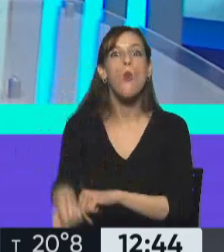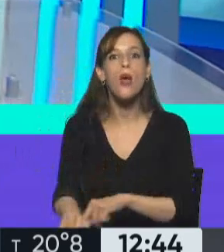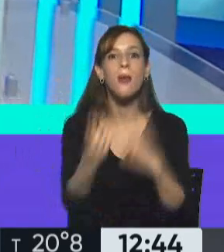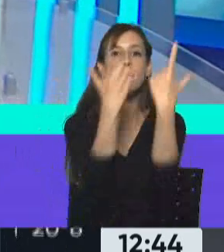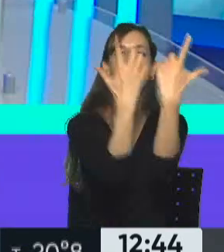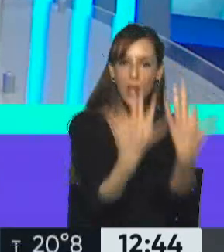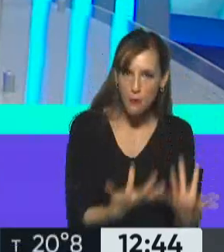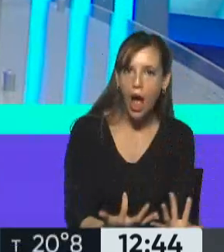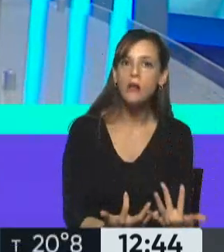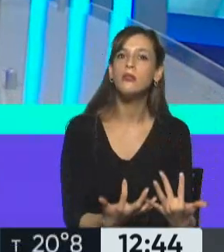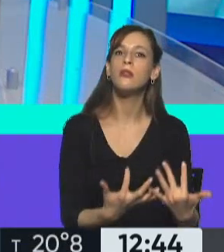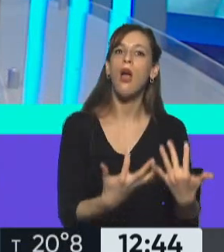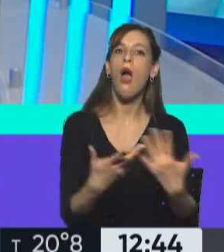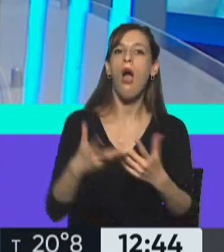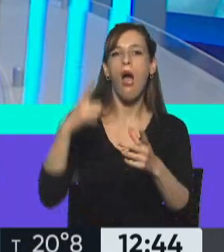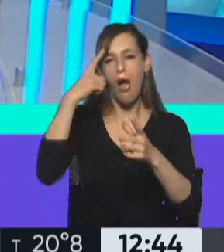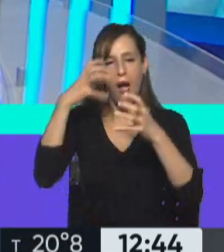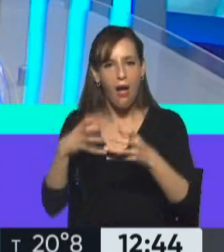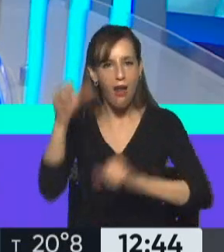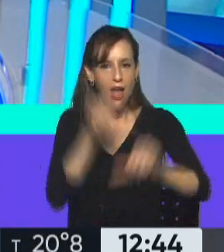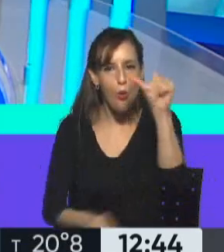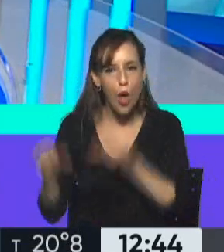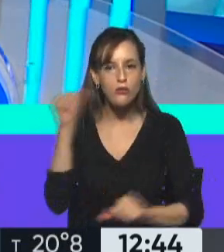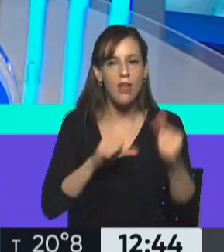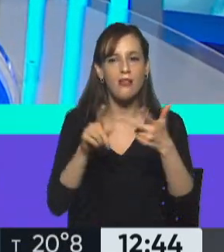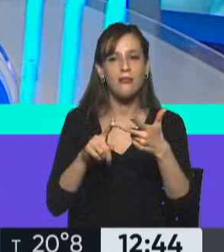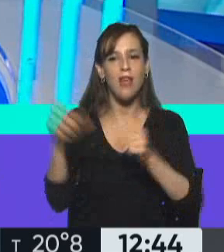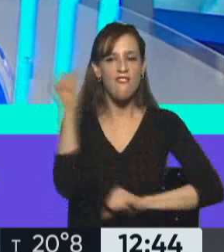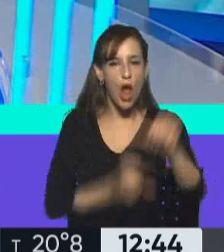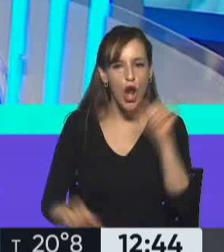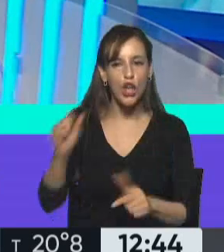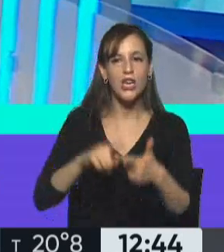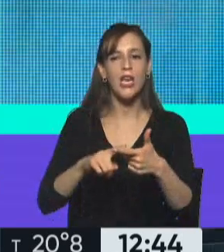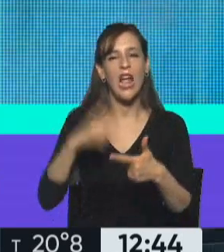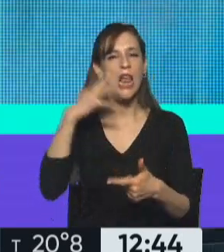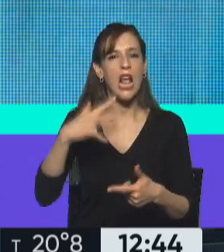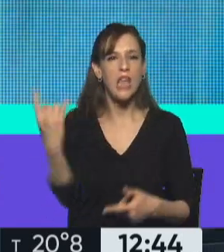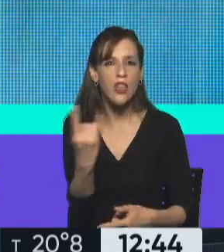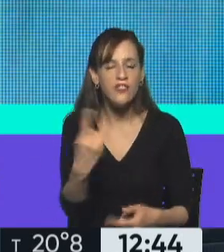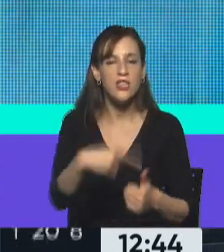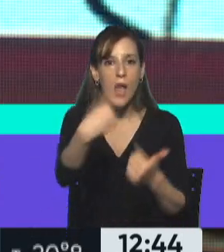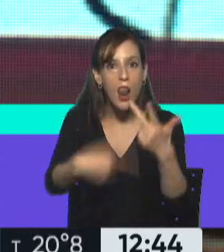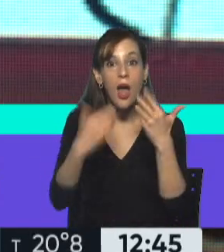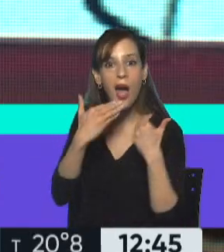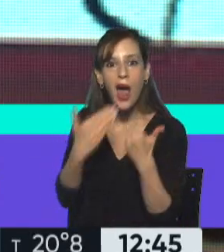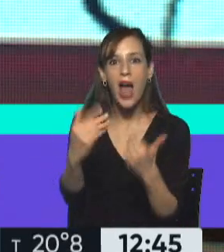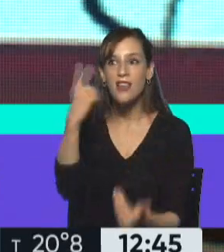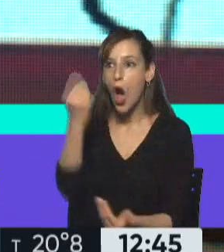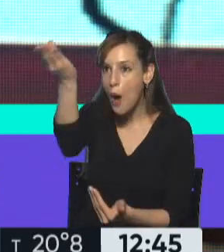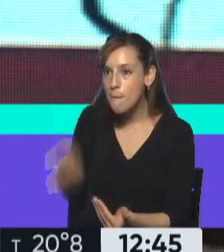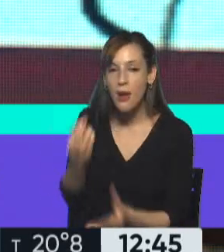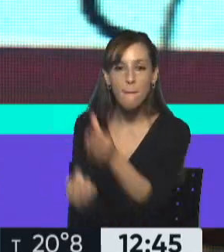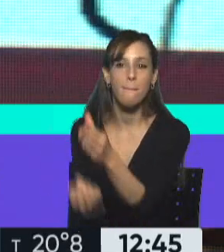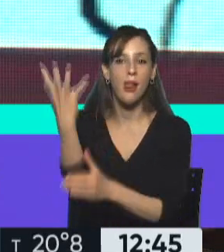hasta las neurociencias la biología y la inteligencia artificial ahora parece ciencia ficción pero no es pura realidad